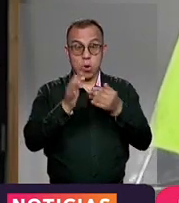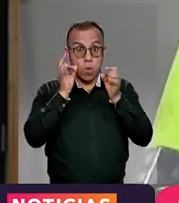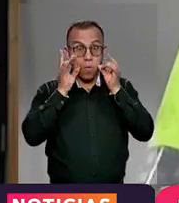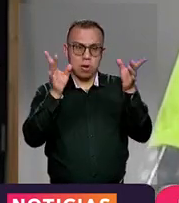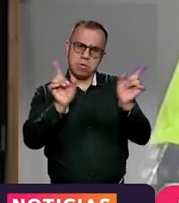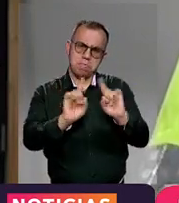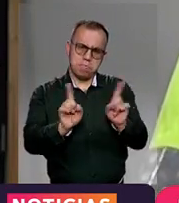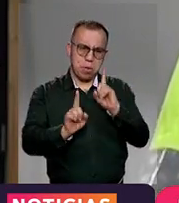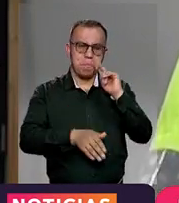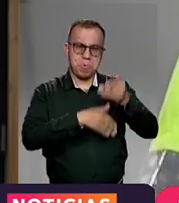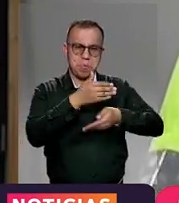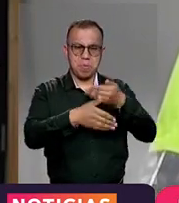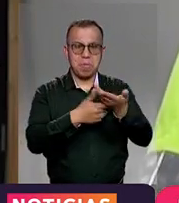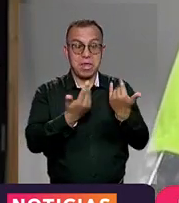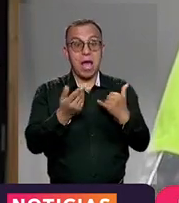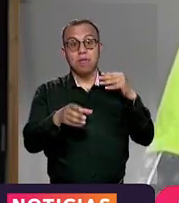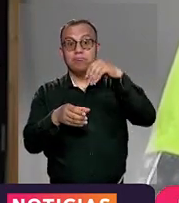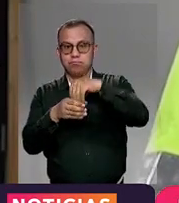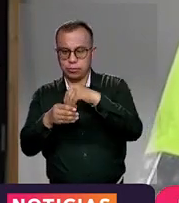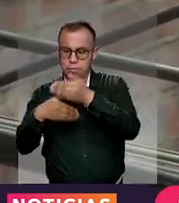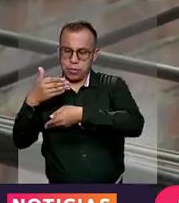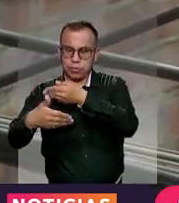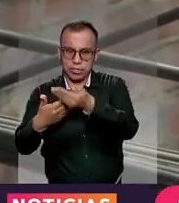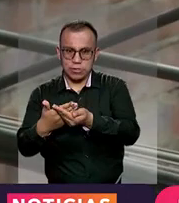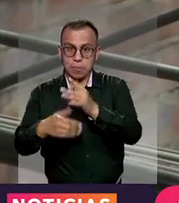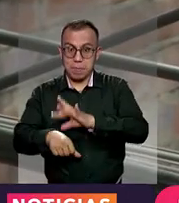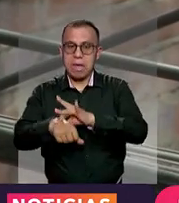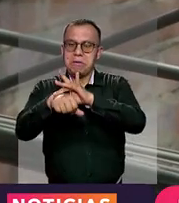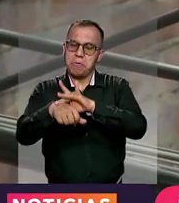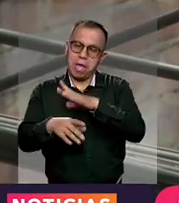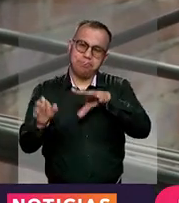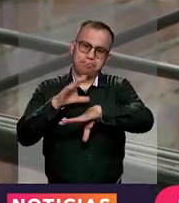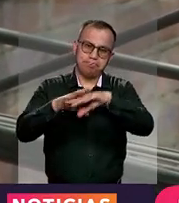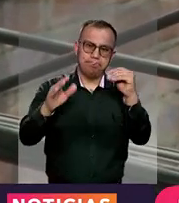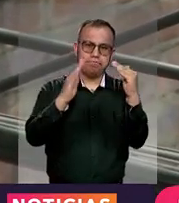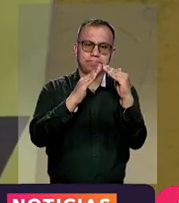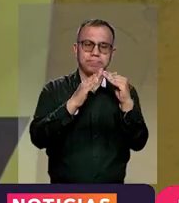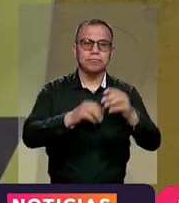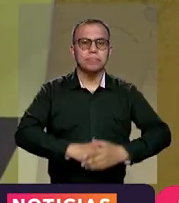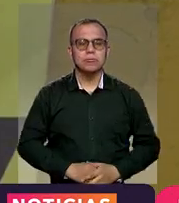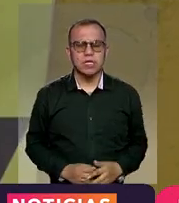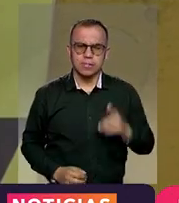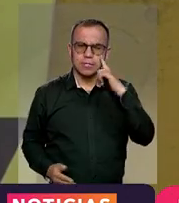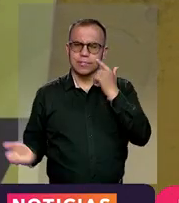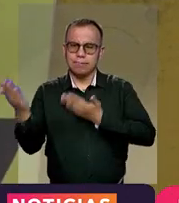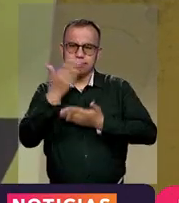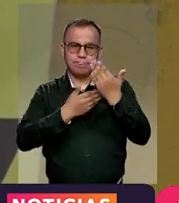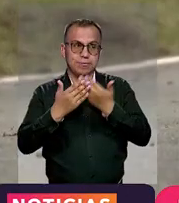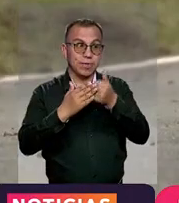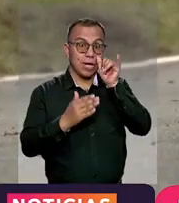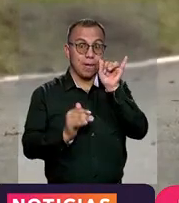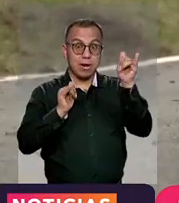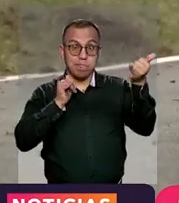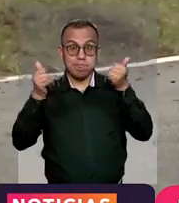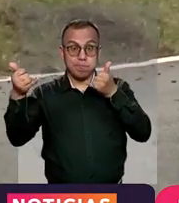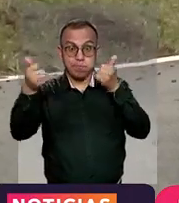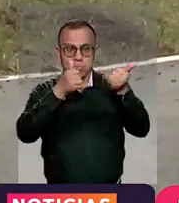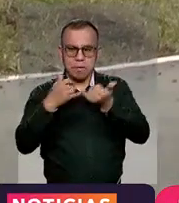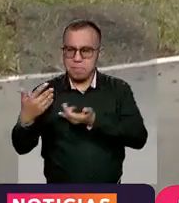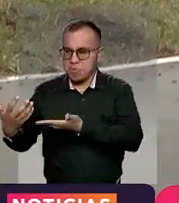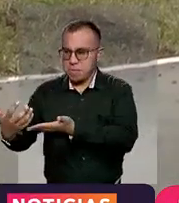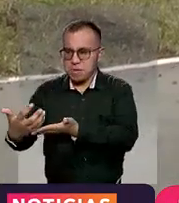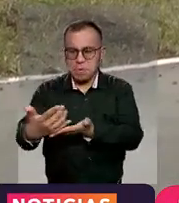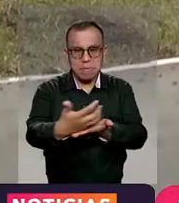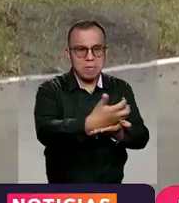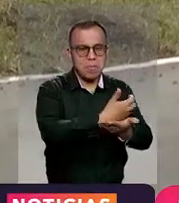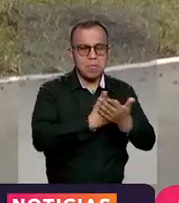la persona fue dada de alta después de un procedimiento médico. La Policía Metropolitana de Bogotá analiza videos de cámaras de seguridad y recopila